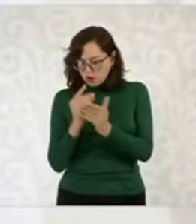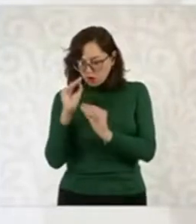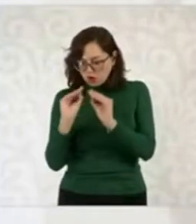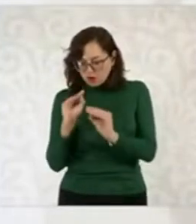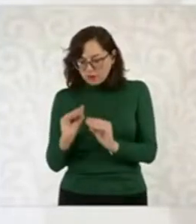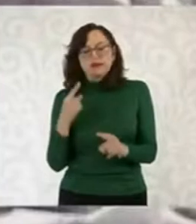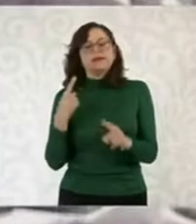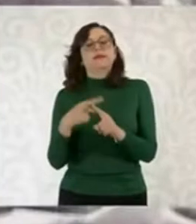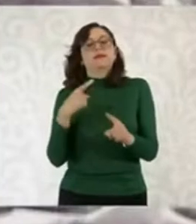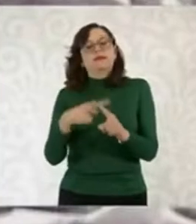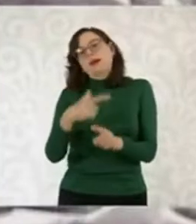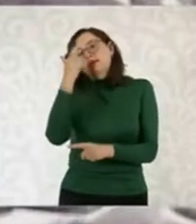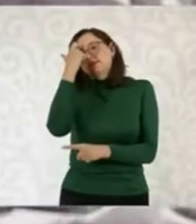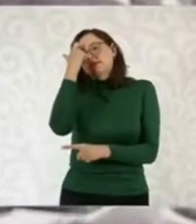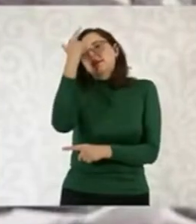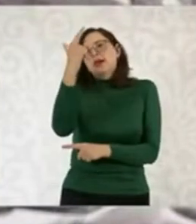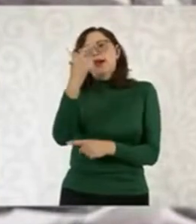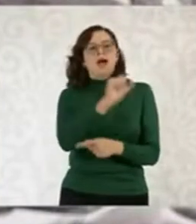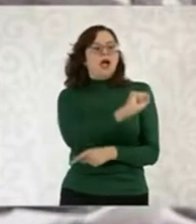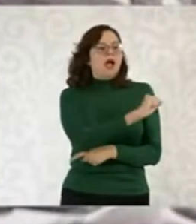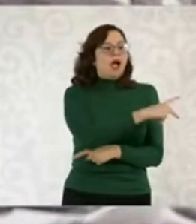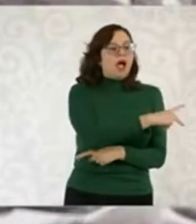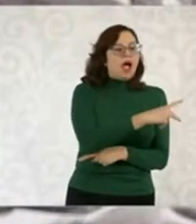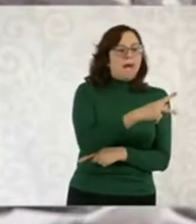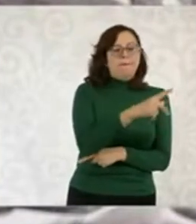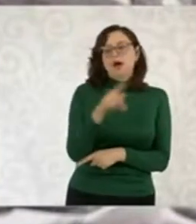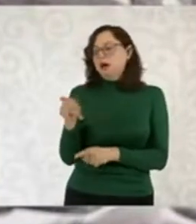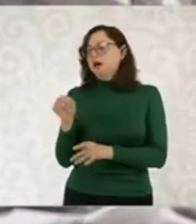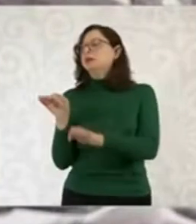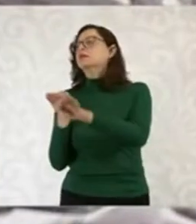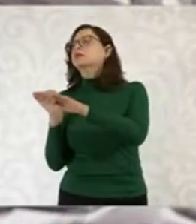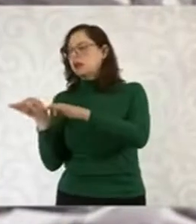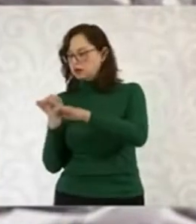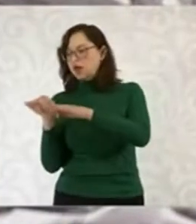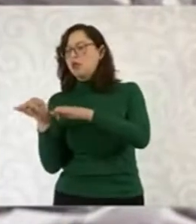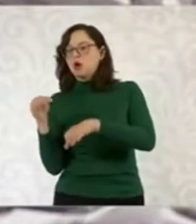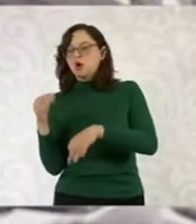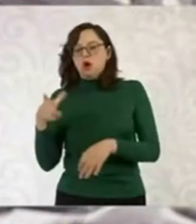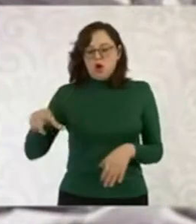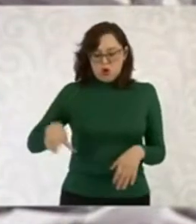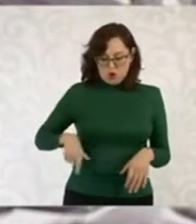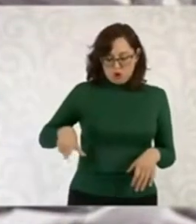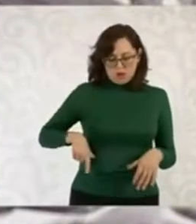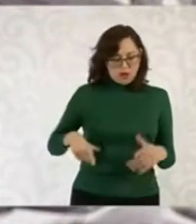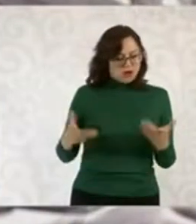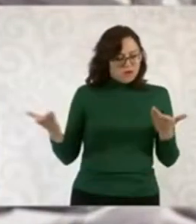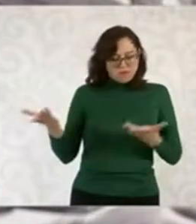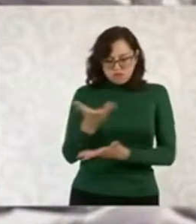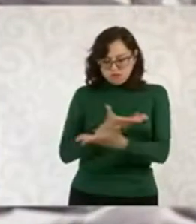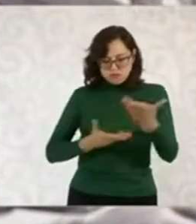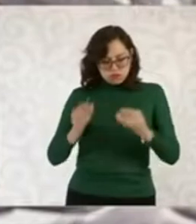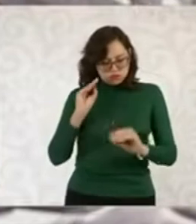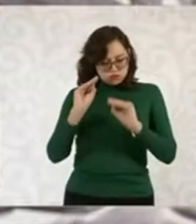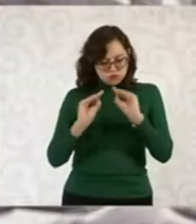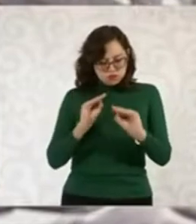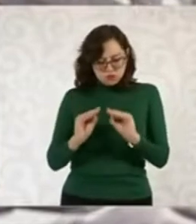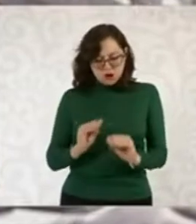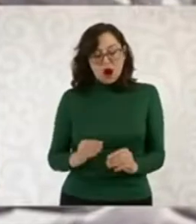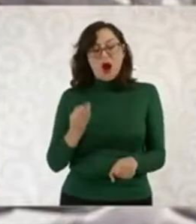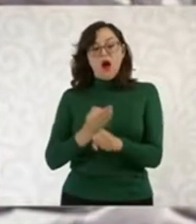trabajadores. Todos aquellos que decían que esto no iba a funcionar, pues en el periodo de prueba piloto